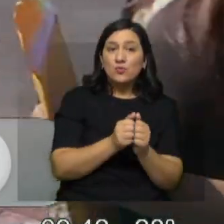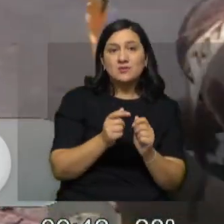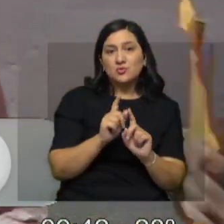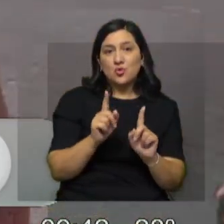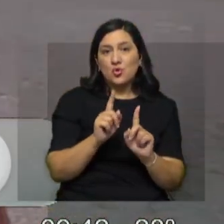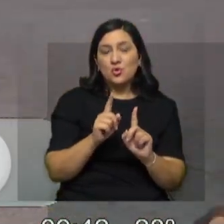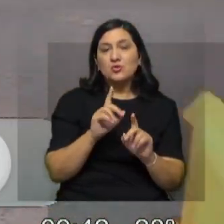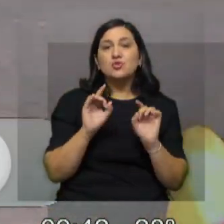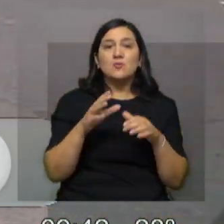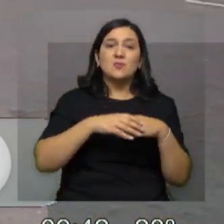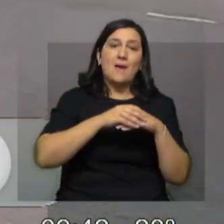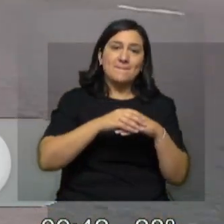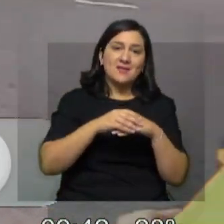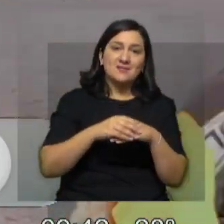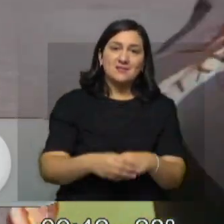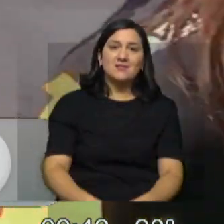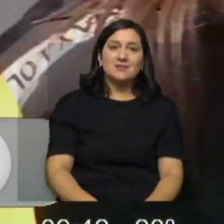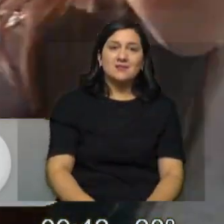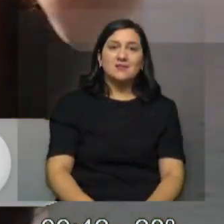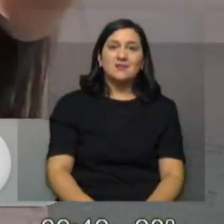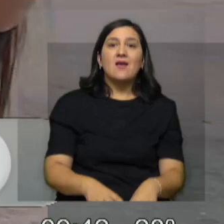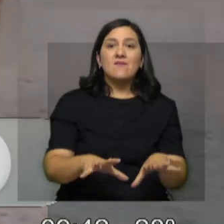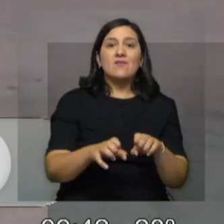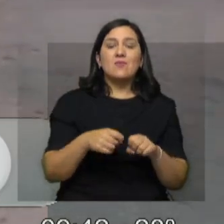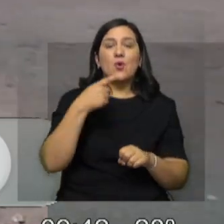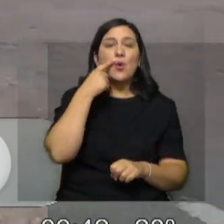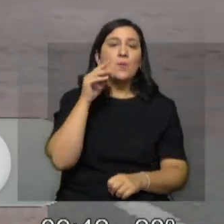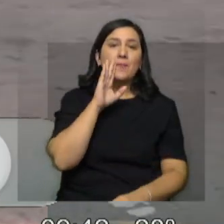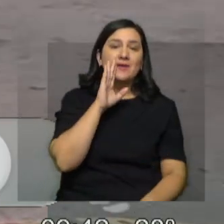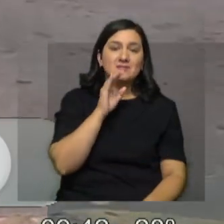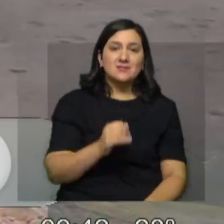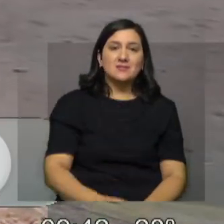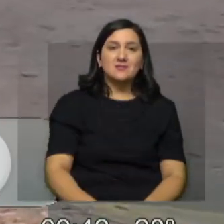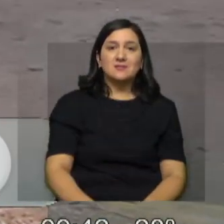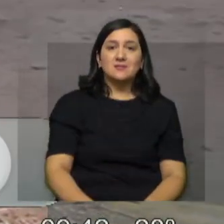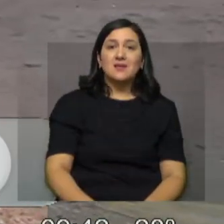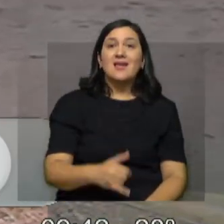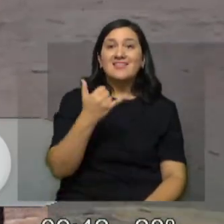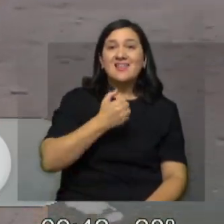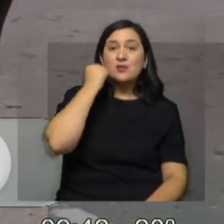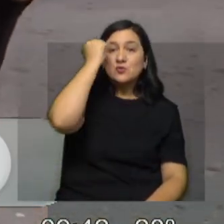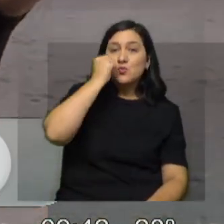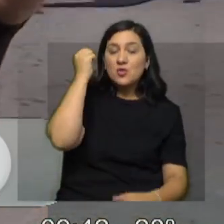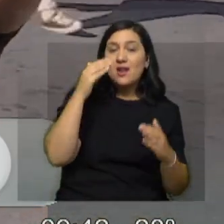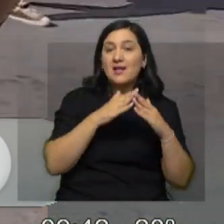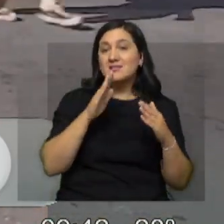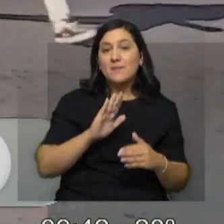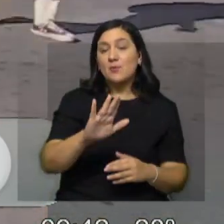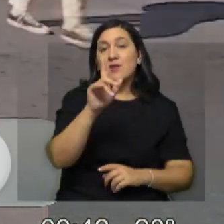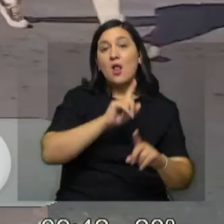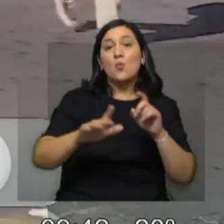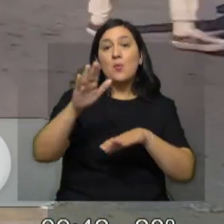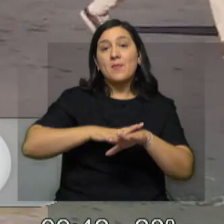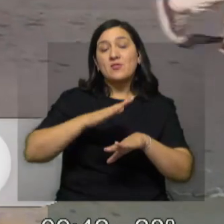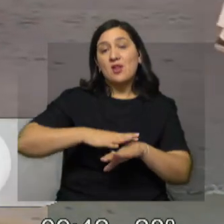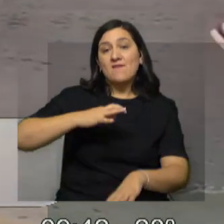No. Somos amigas. Vivimos con nuestros padres todavía. ¿Viven con sus padres? Sí. ¿Tienen el sueño de la casa propia en algún momento de la